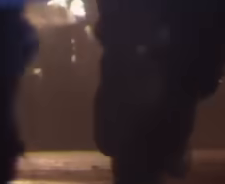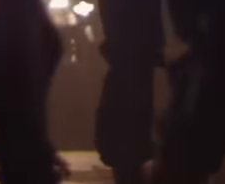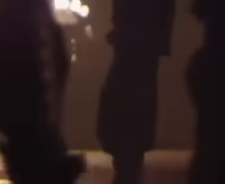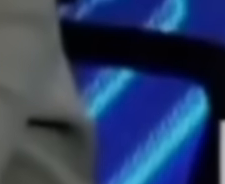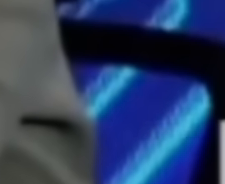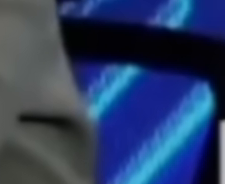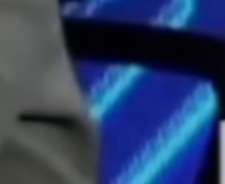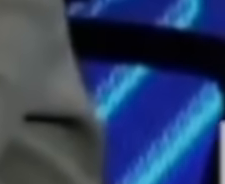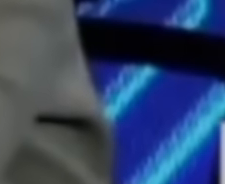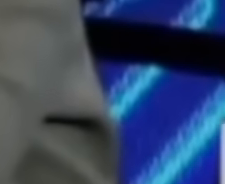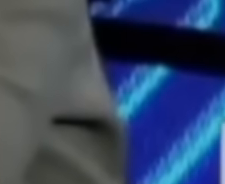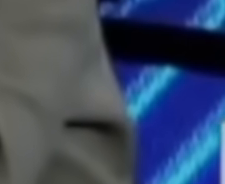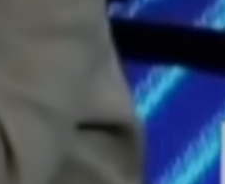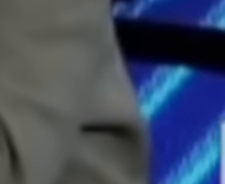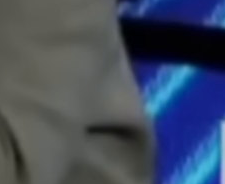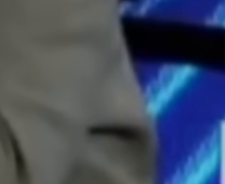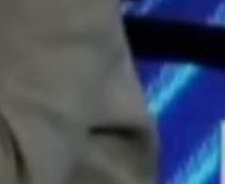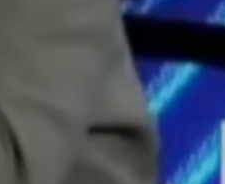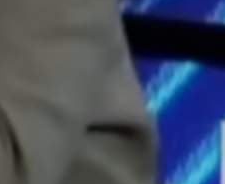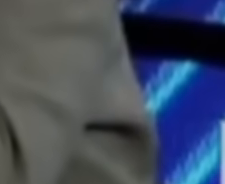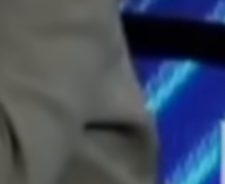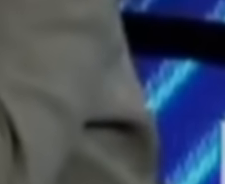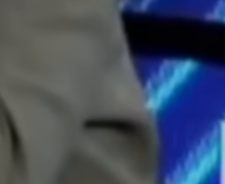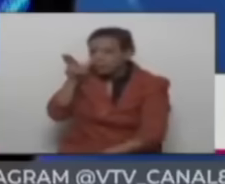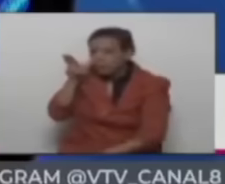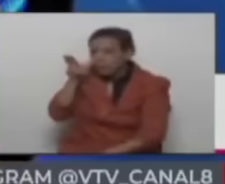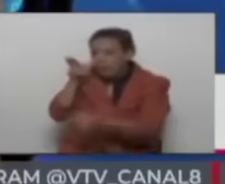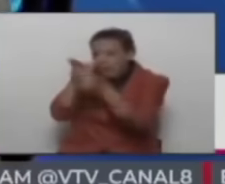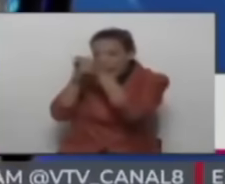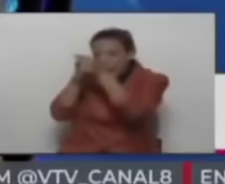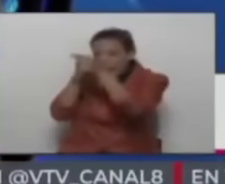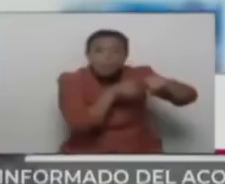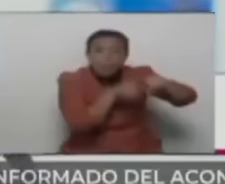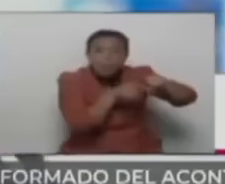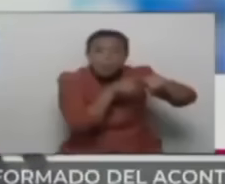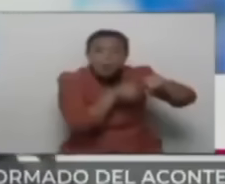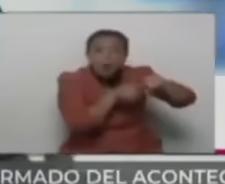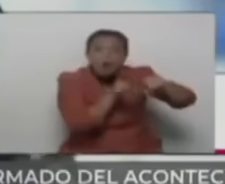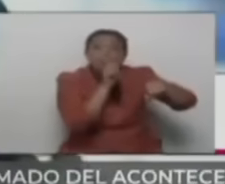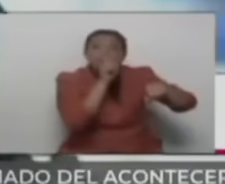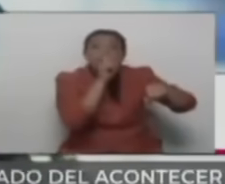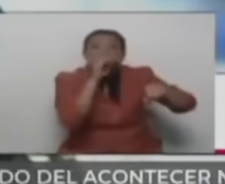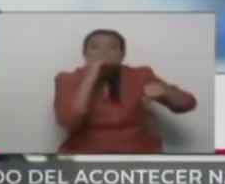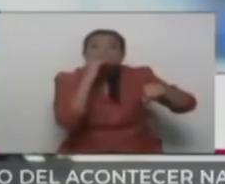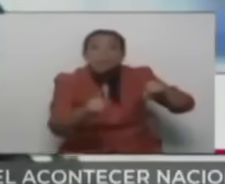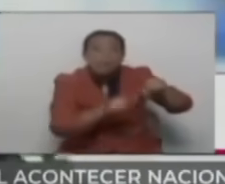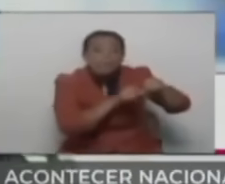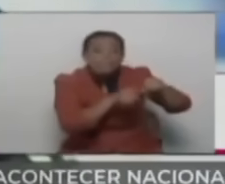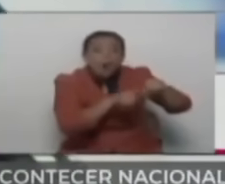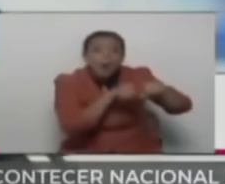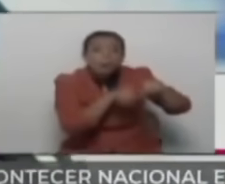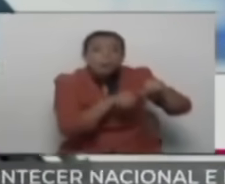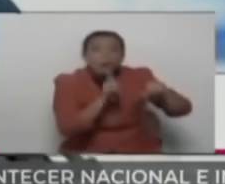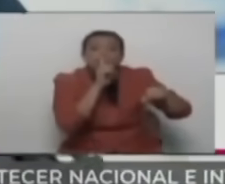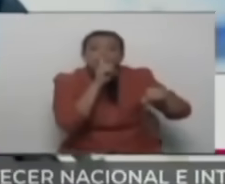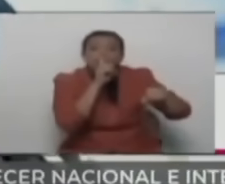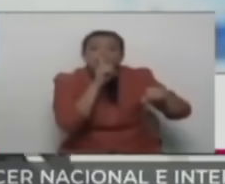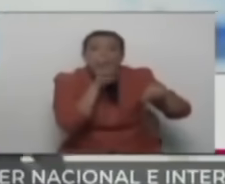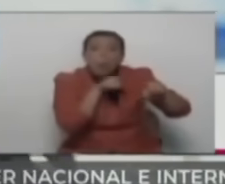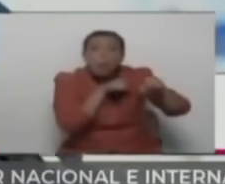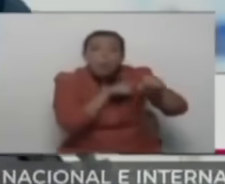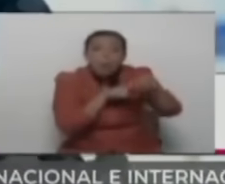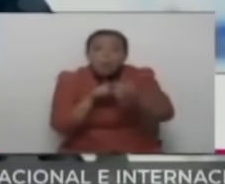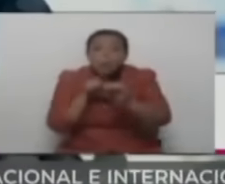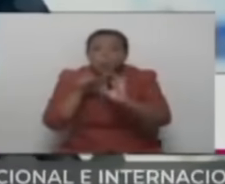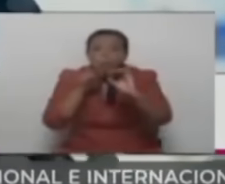amamos y esperamos ver a este señor dentro de una cárcel de esperar que la Corte Penal Internacional emita una orden de